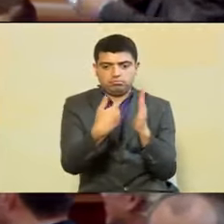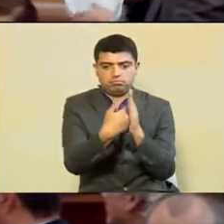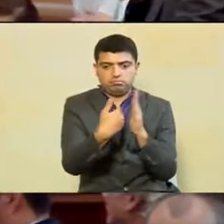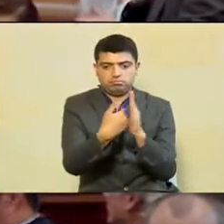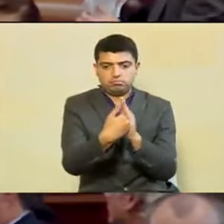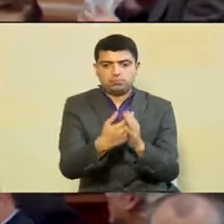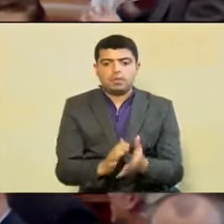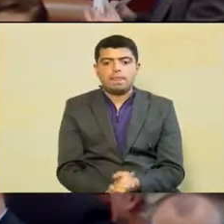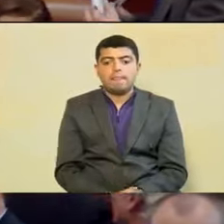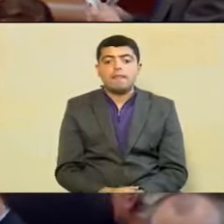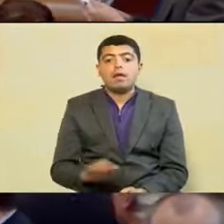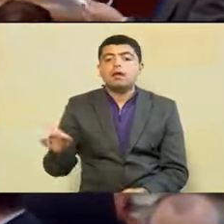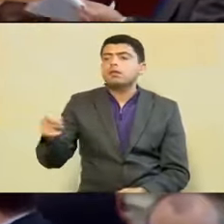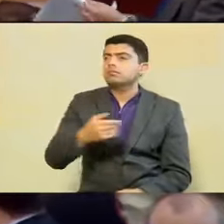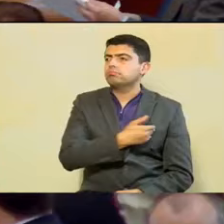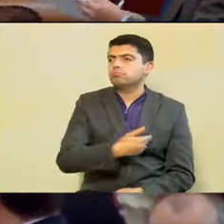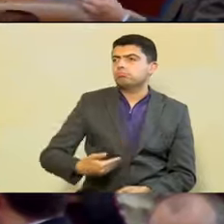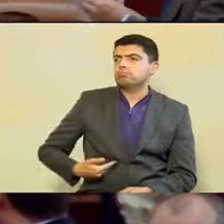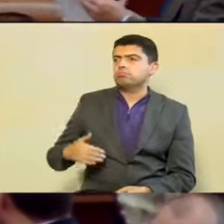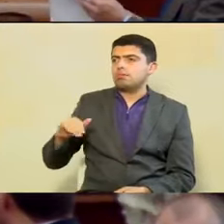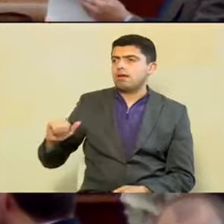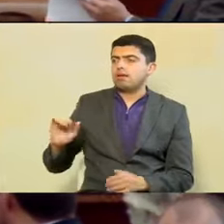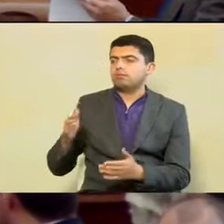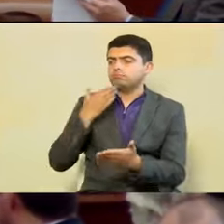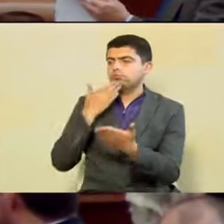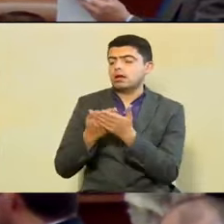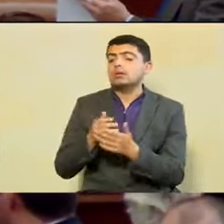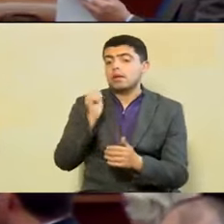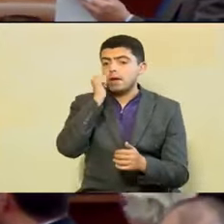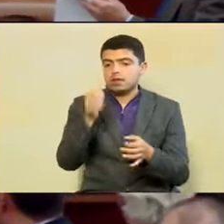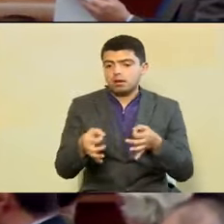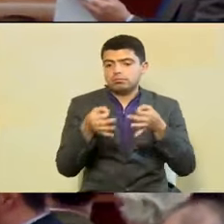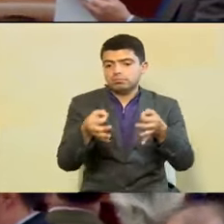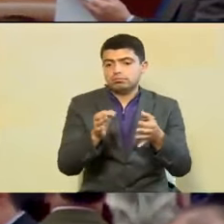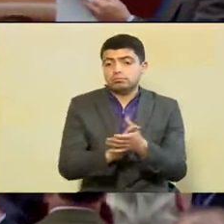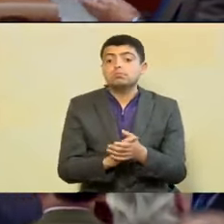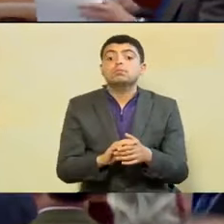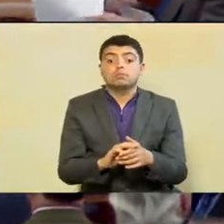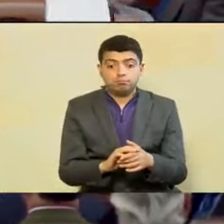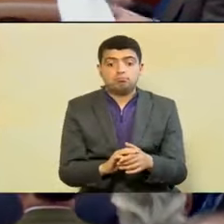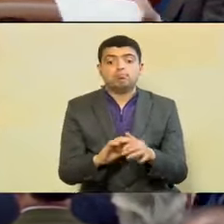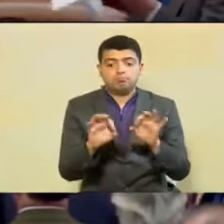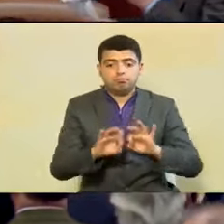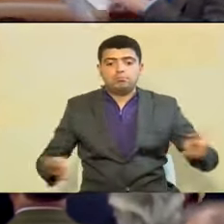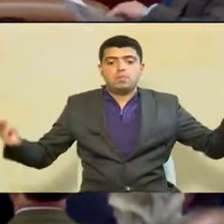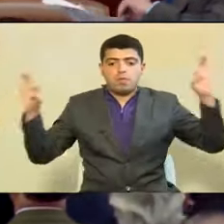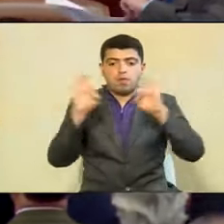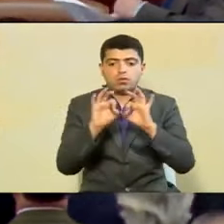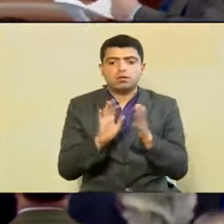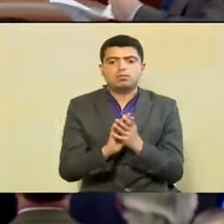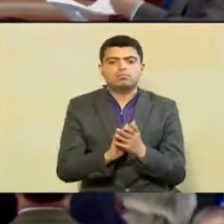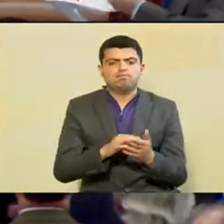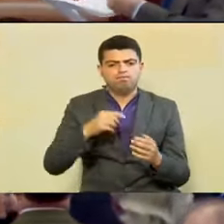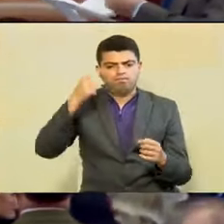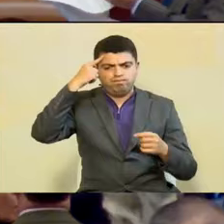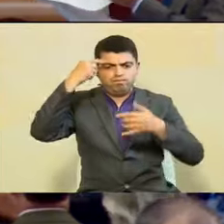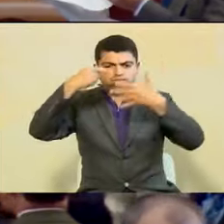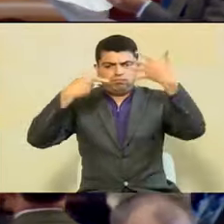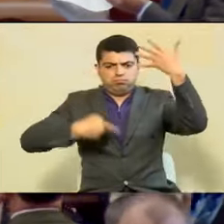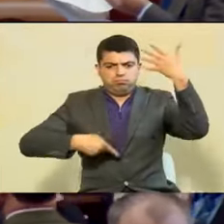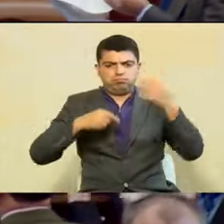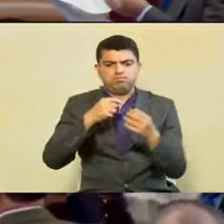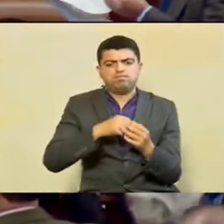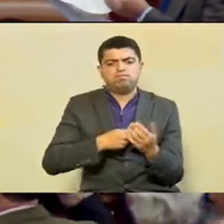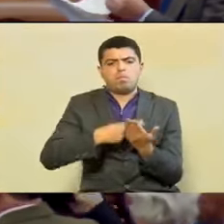señora presidenta gracias gracias por citar mañana muy importante Tenemos muchos proyectos y tenemos